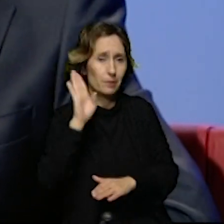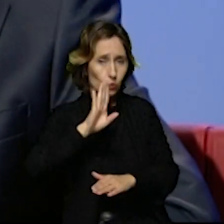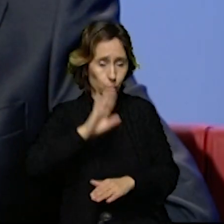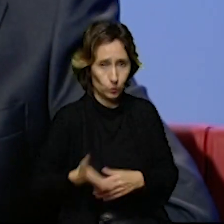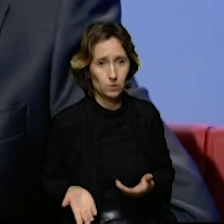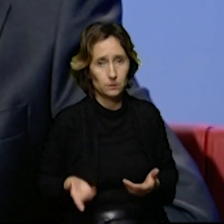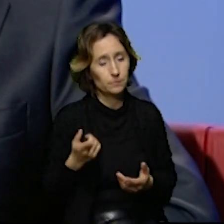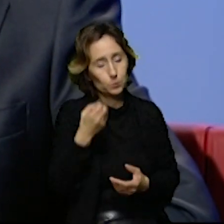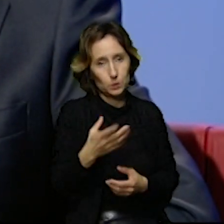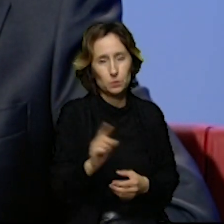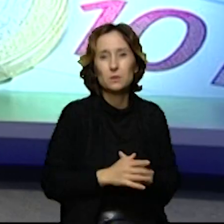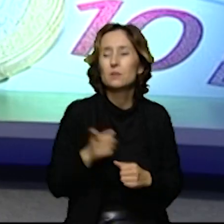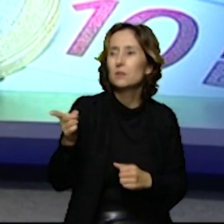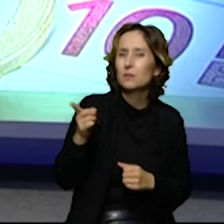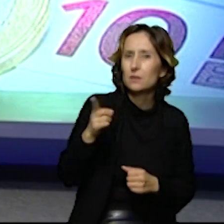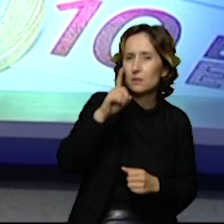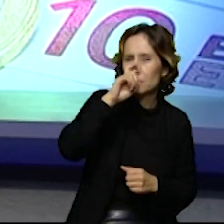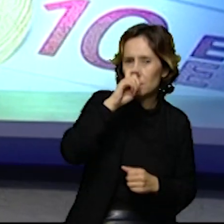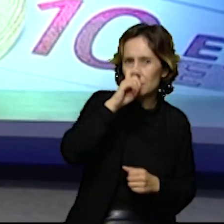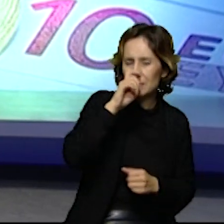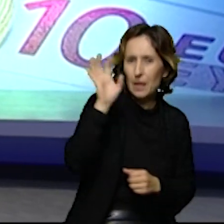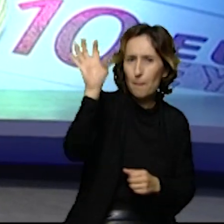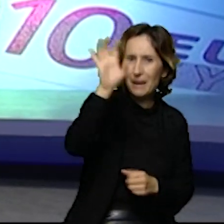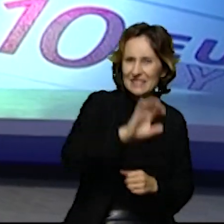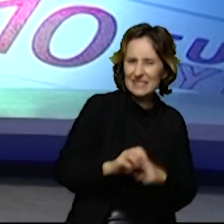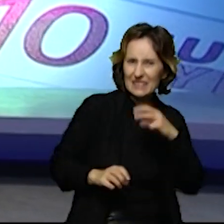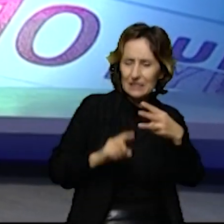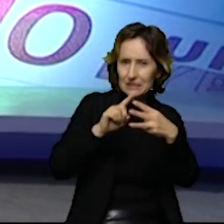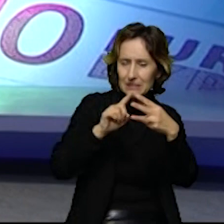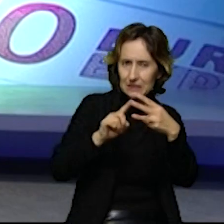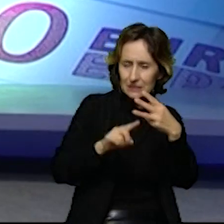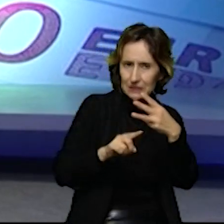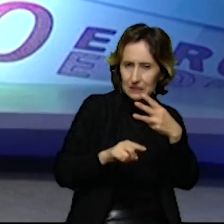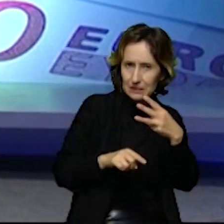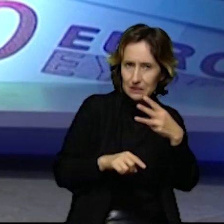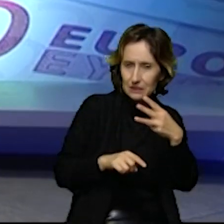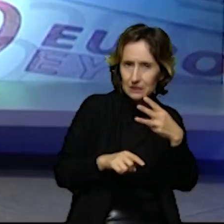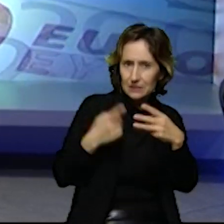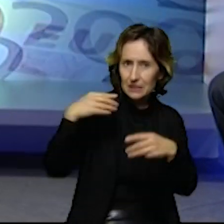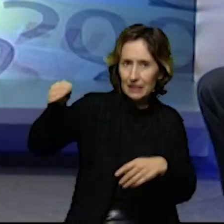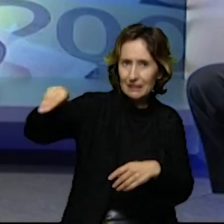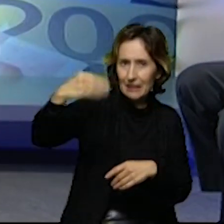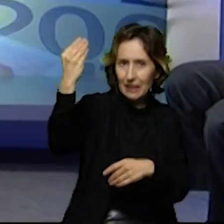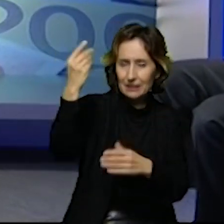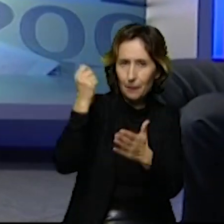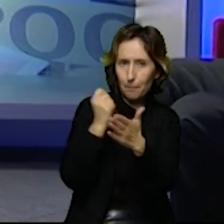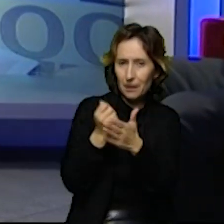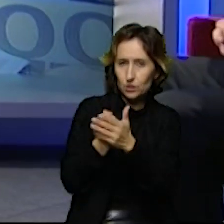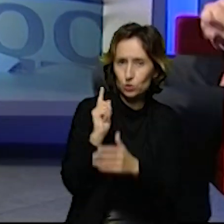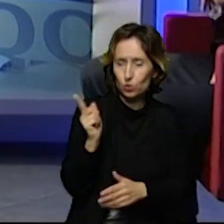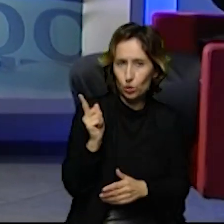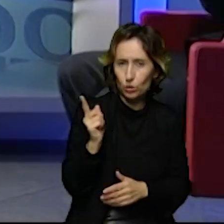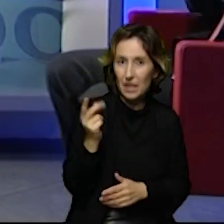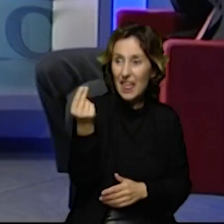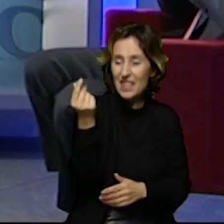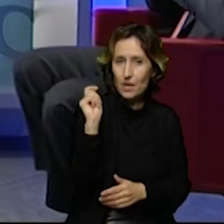bueno. Me acaba usted de recordar, casi me ha citado 3 países donde solamente se puede pagar con tarjeta, donde no se puede